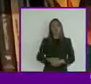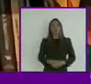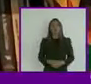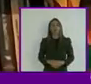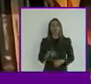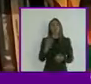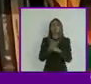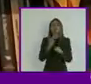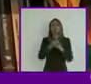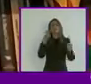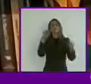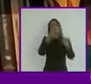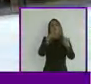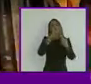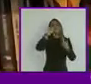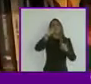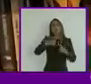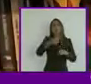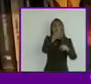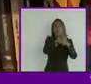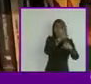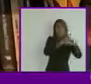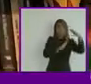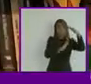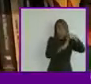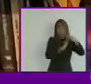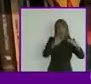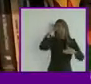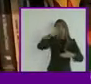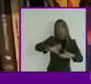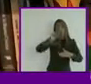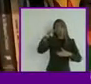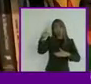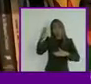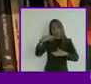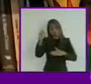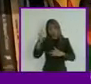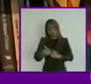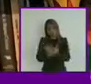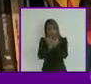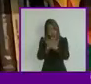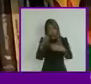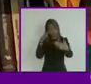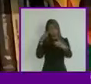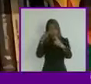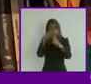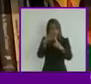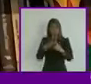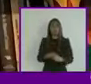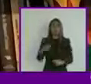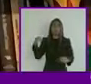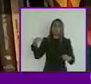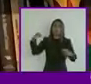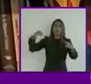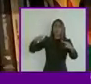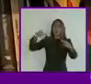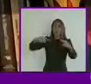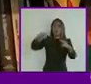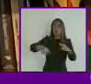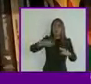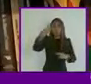de qué va y cómo va esta tercera mesa, porque con esta estaríamos cerrando este tercer conversatorio, propiamente que tenemos 3 años consecutivos